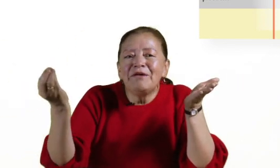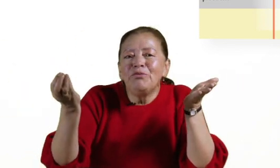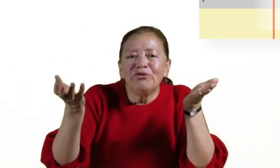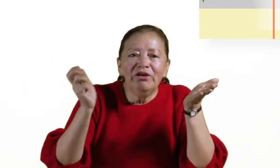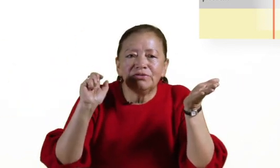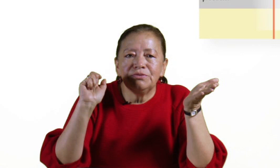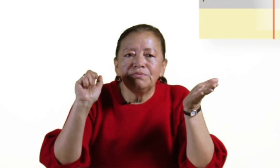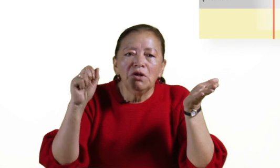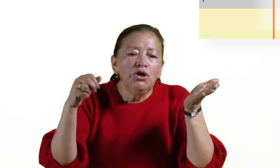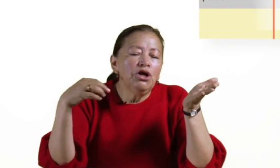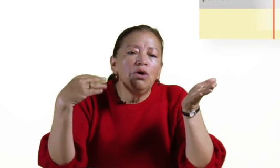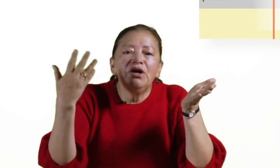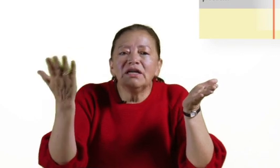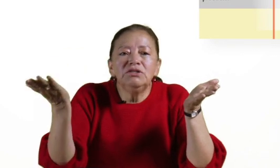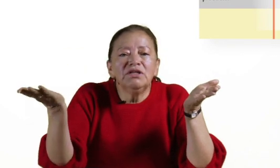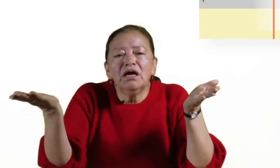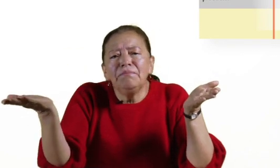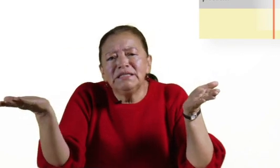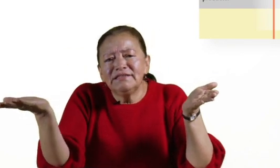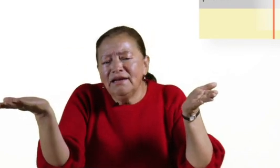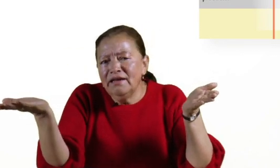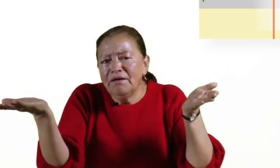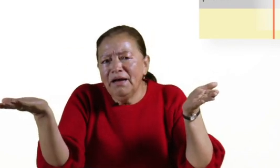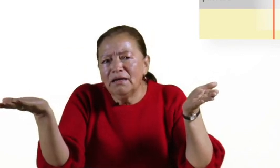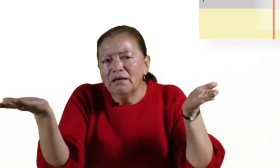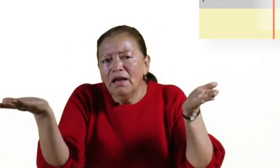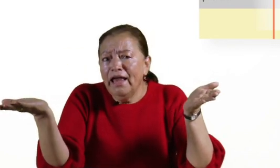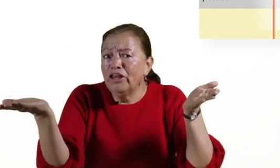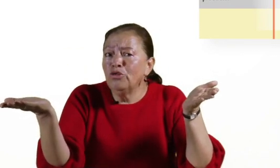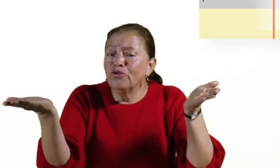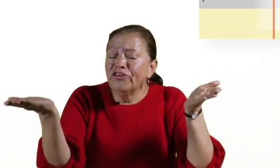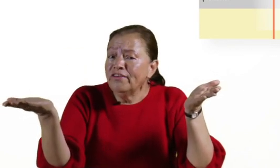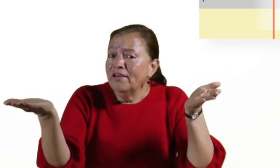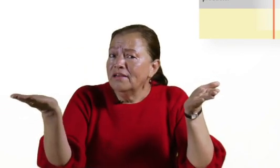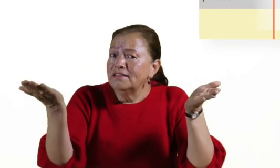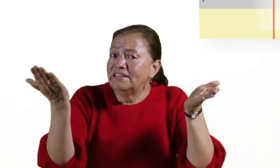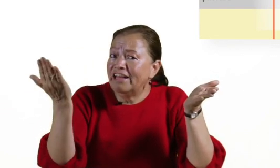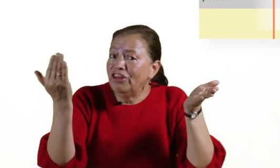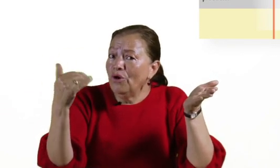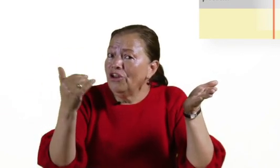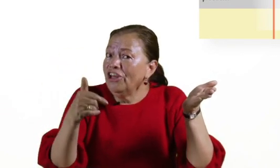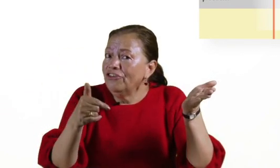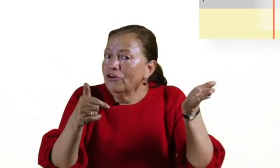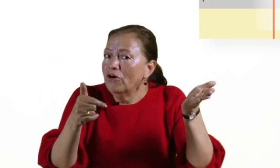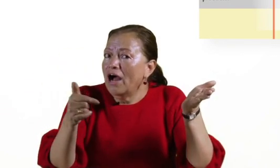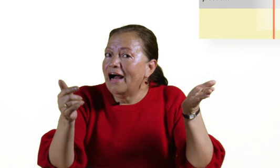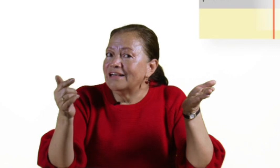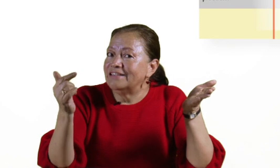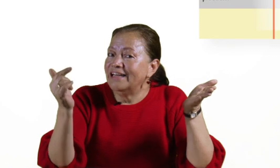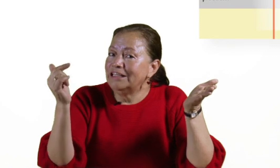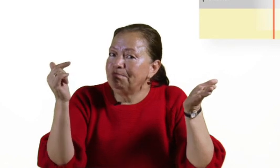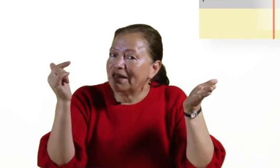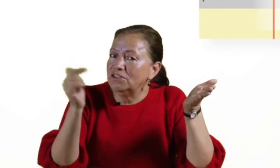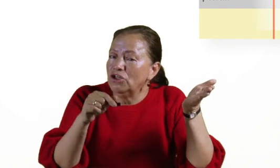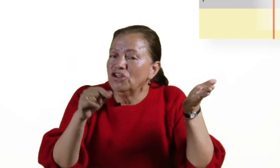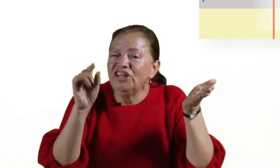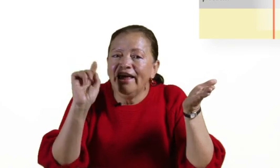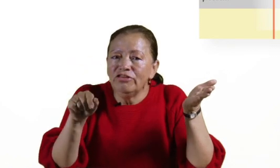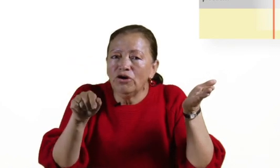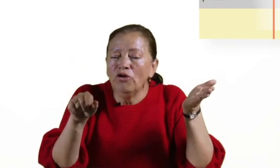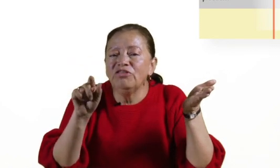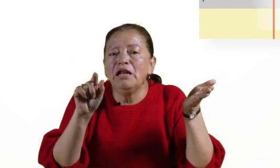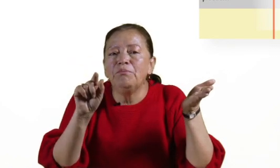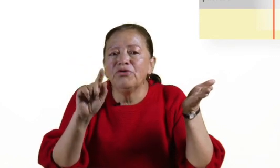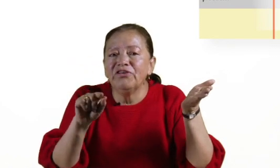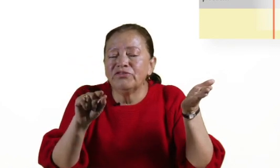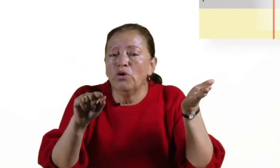no se permitía el reproceso, ni que una ración de campaña saliera mal. Entonces, se dio inicio a hacer inspección